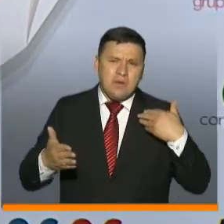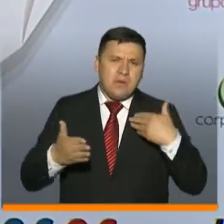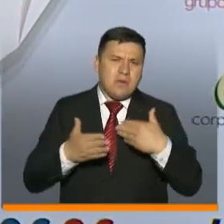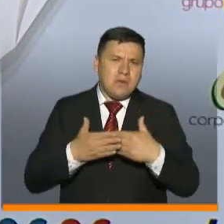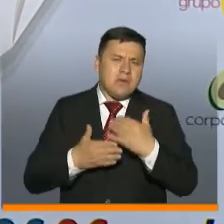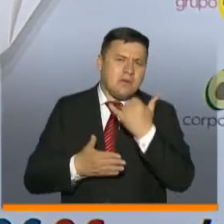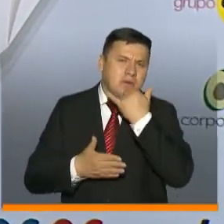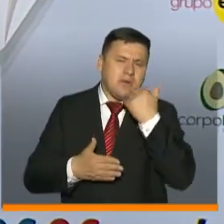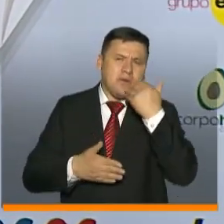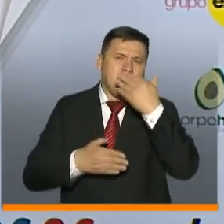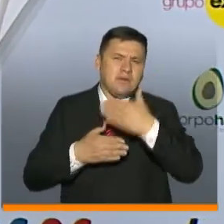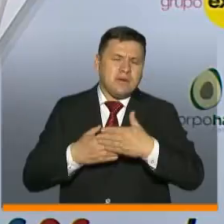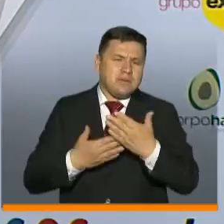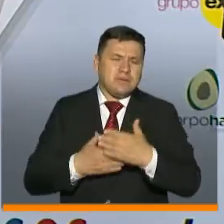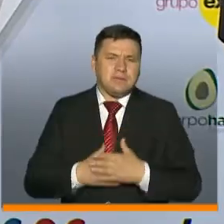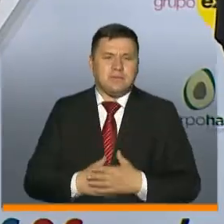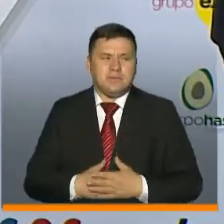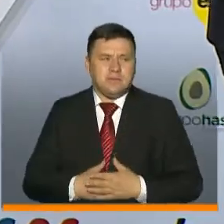así, ¿hasta cuándo se prevé?